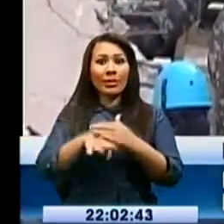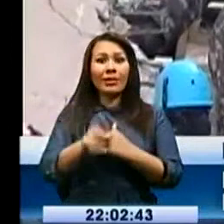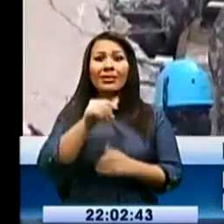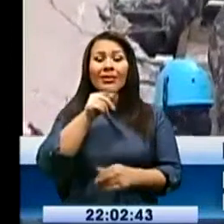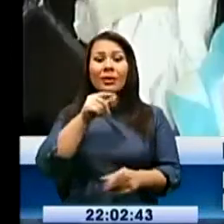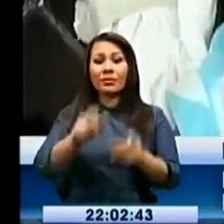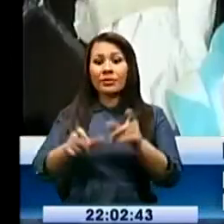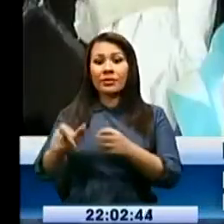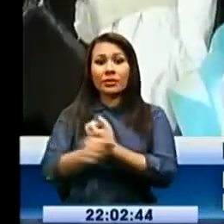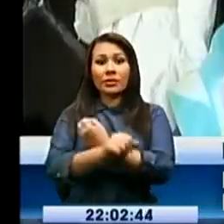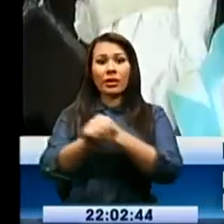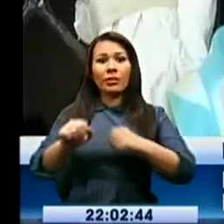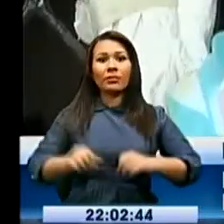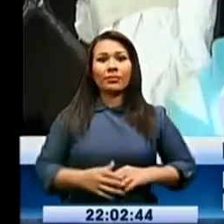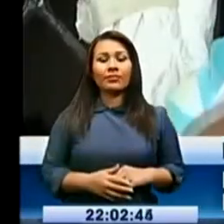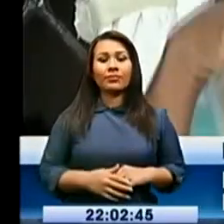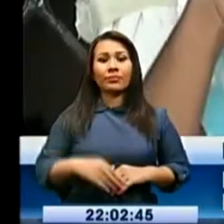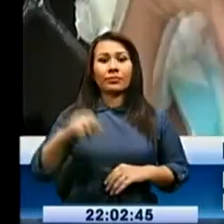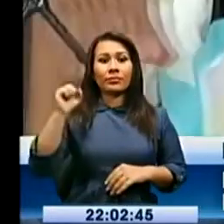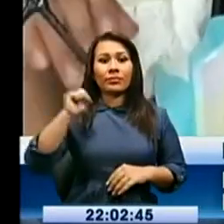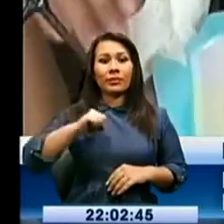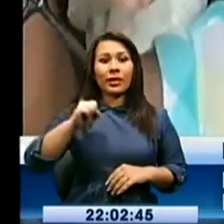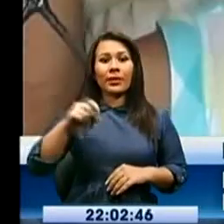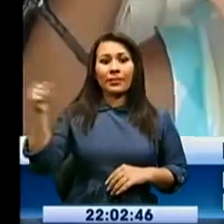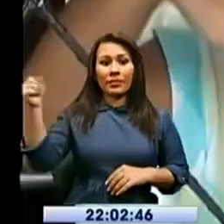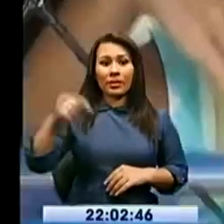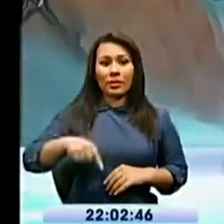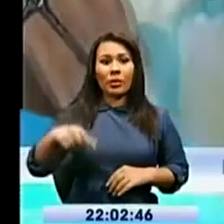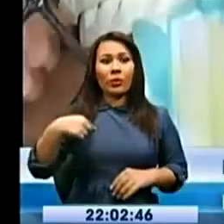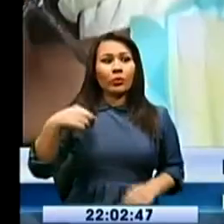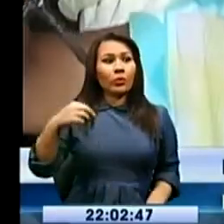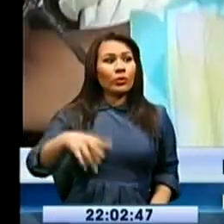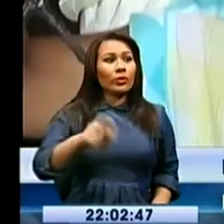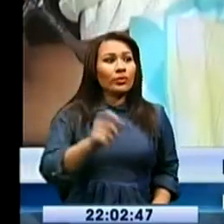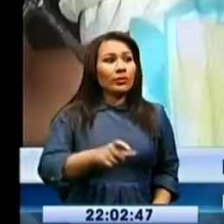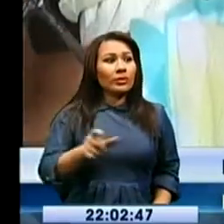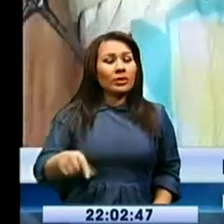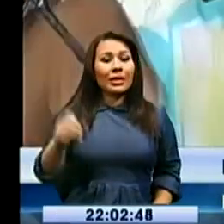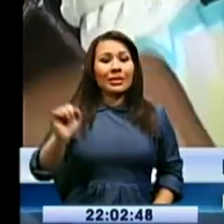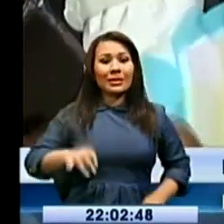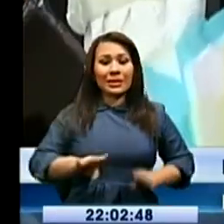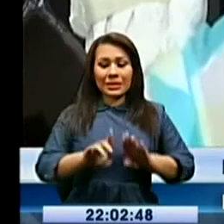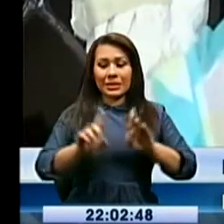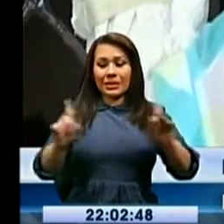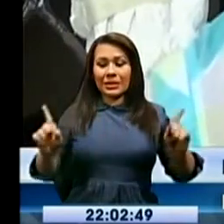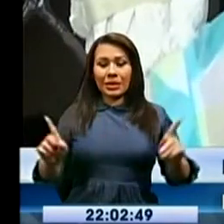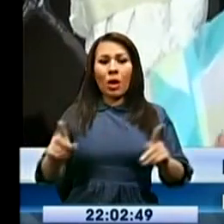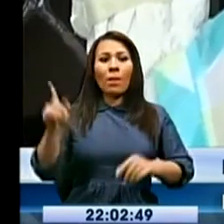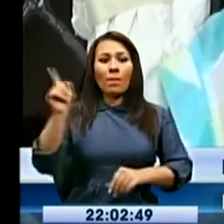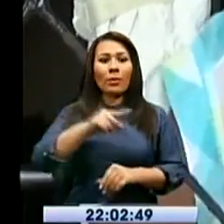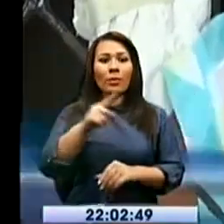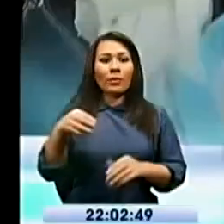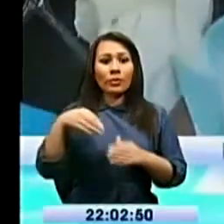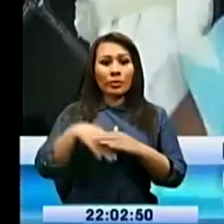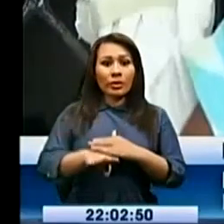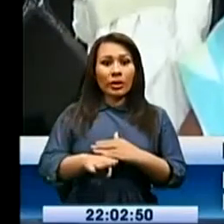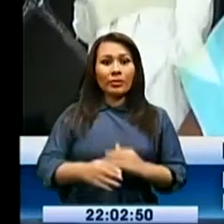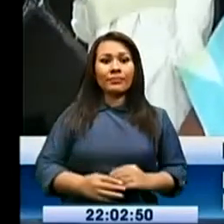rescatadas vivas. Claro, sí. Vinieron los rescatistas acá, donde había la cinta de seguridad, que no dejaban pasar a